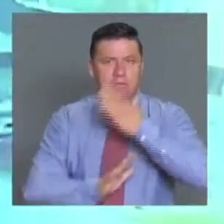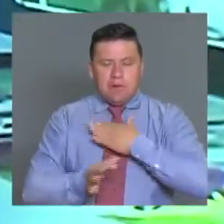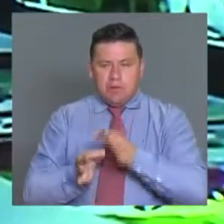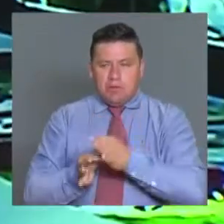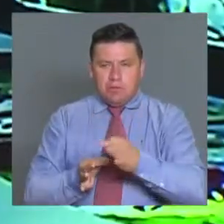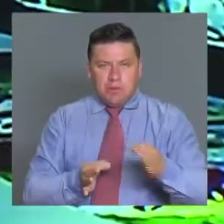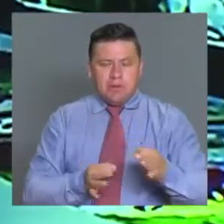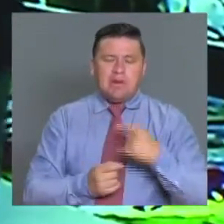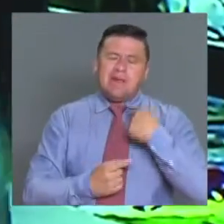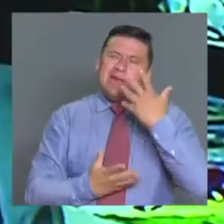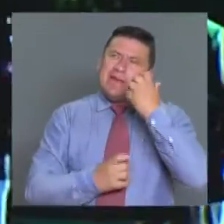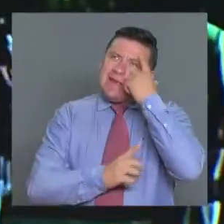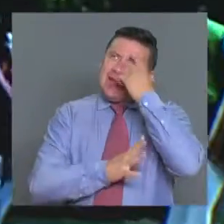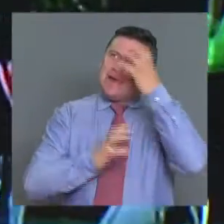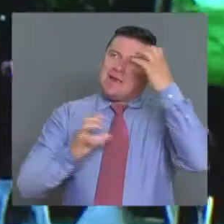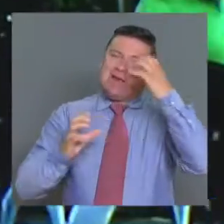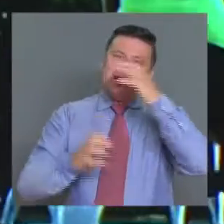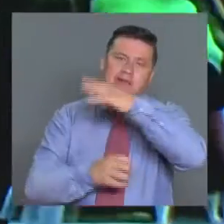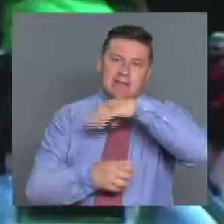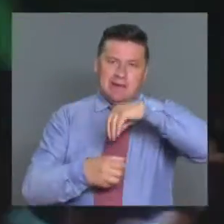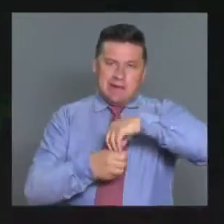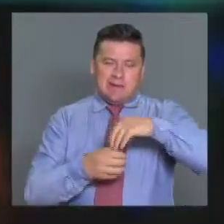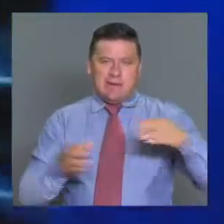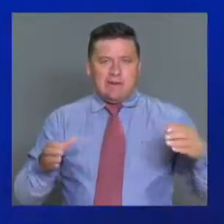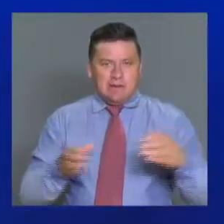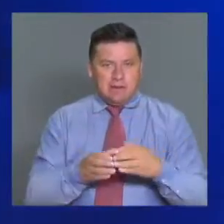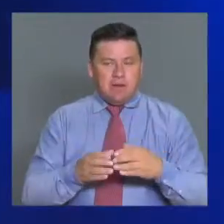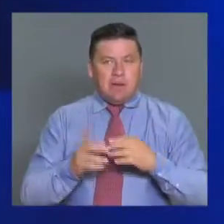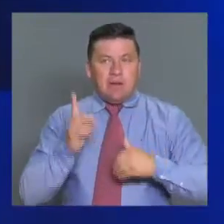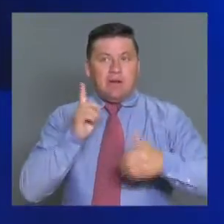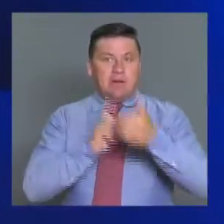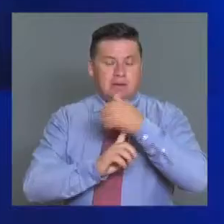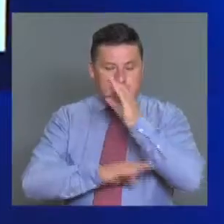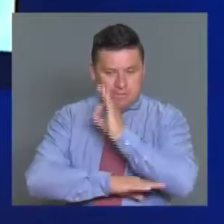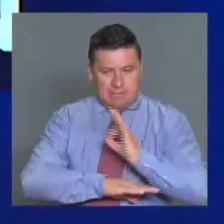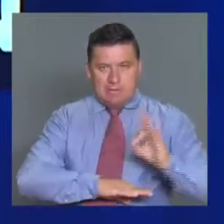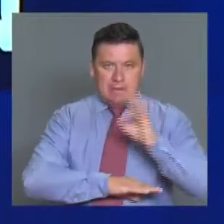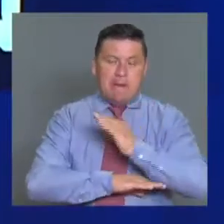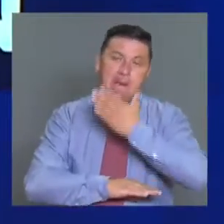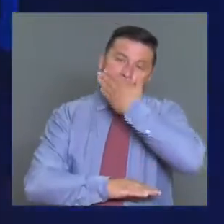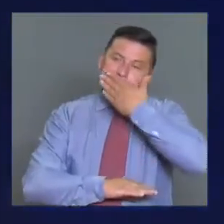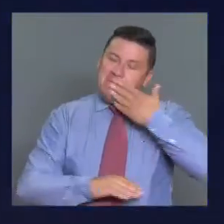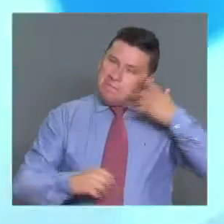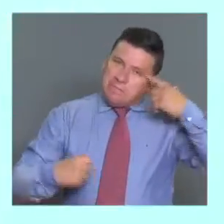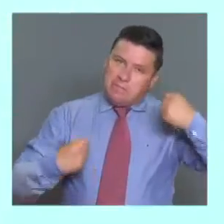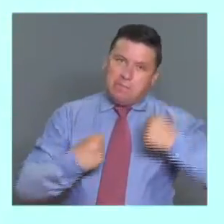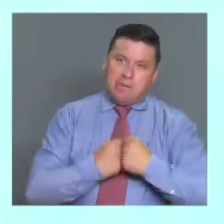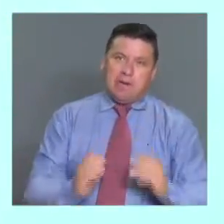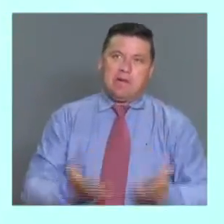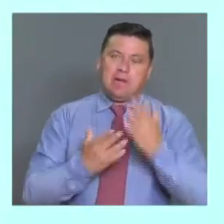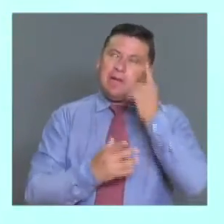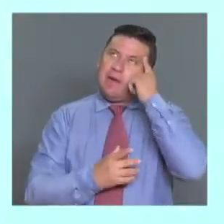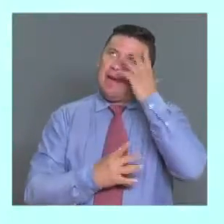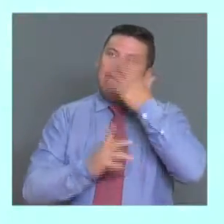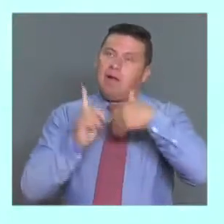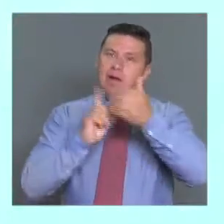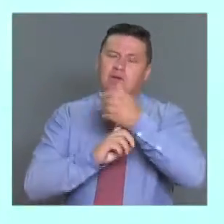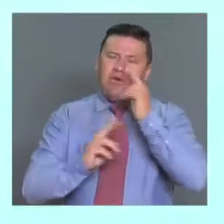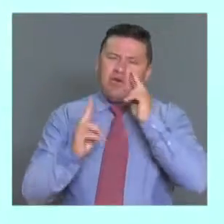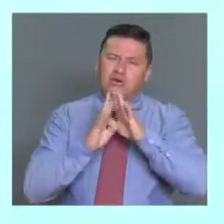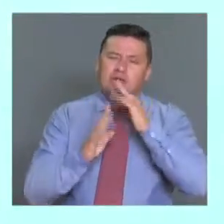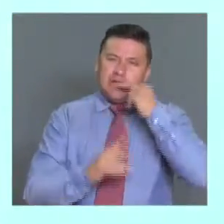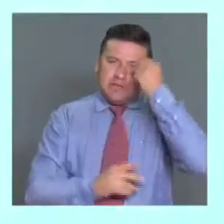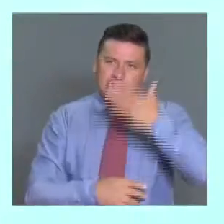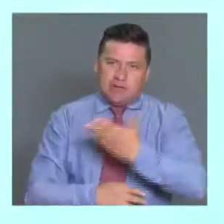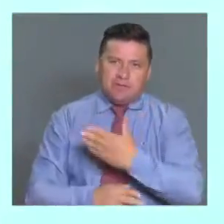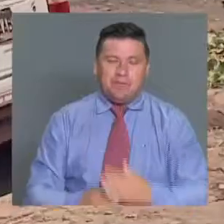municipio era el sueño de esta egresada de la primavera que encontró en las app a la mejor aliada para poder hacer realidad sus anhelos conozcamos